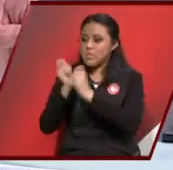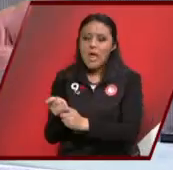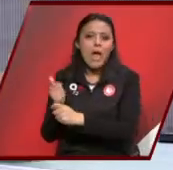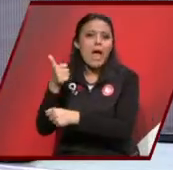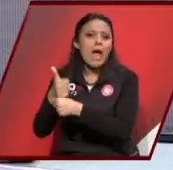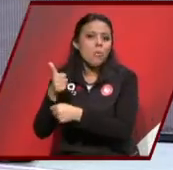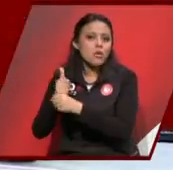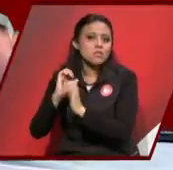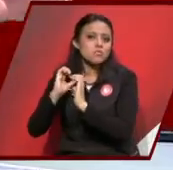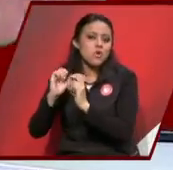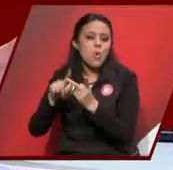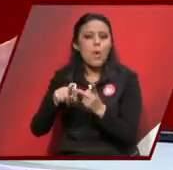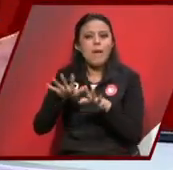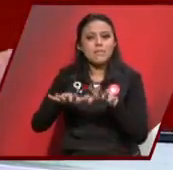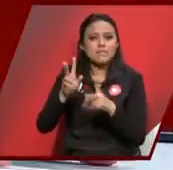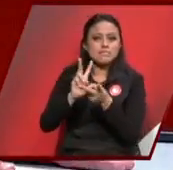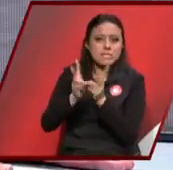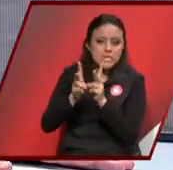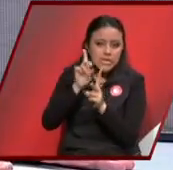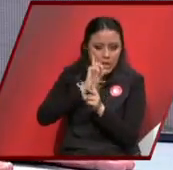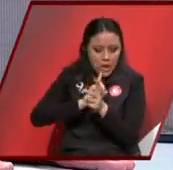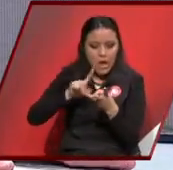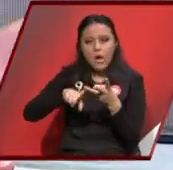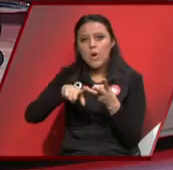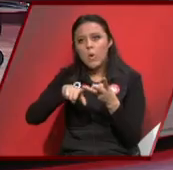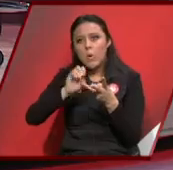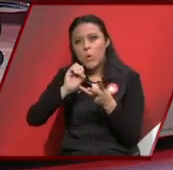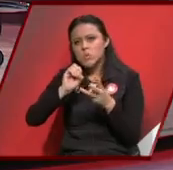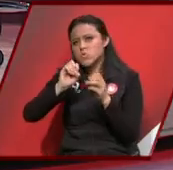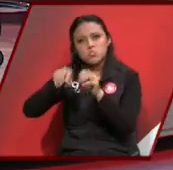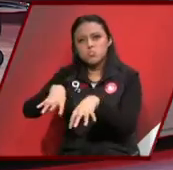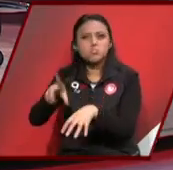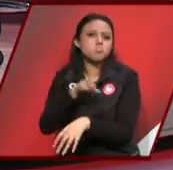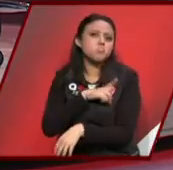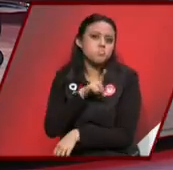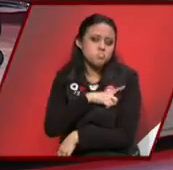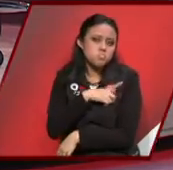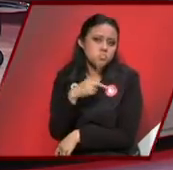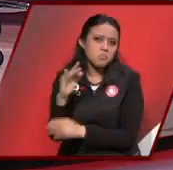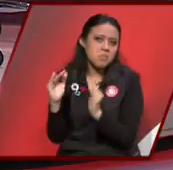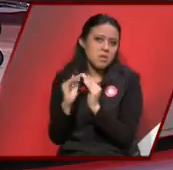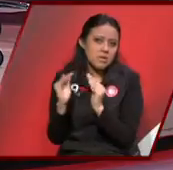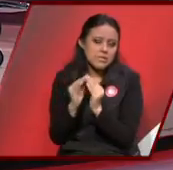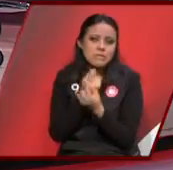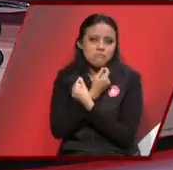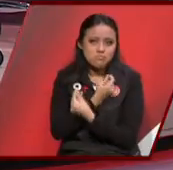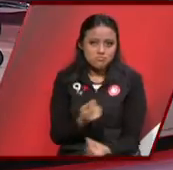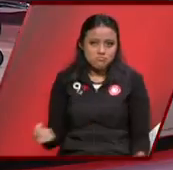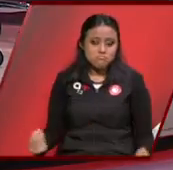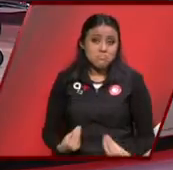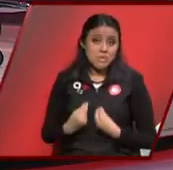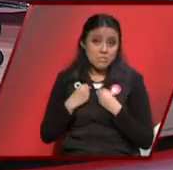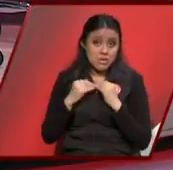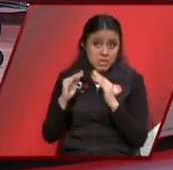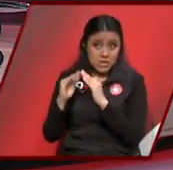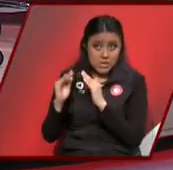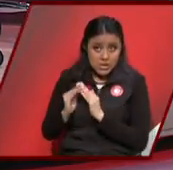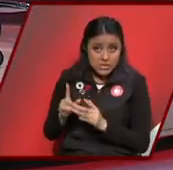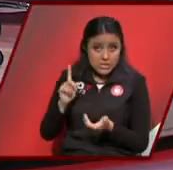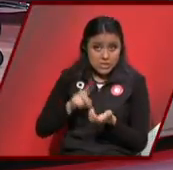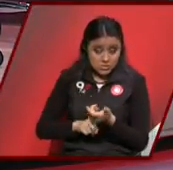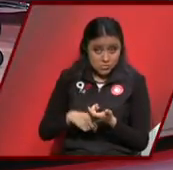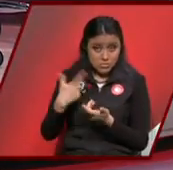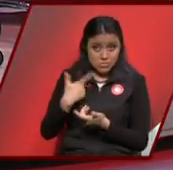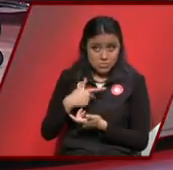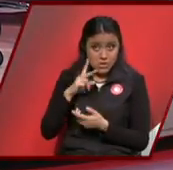bien les va, de la vecina cuando bien les va y cuando no, solos. Así es. Esos niños viven encerrados en una jaula